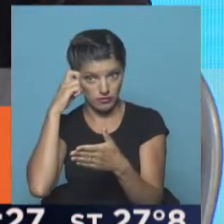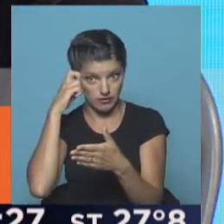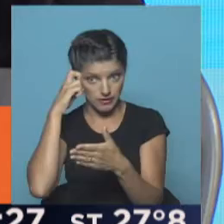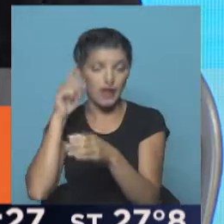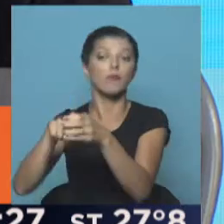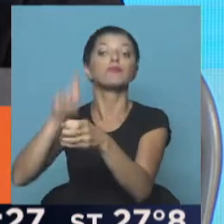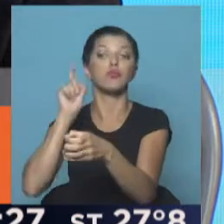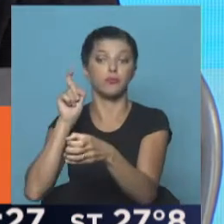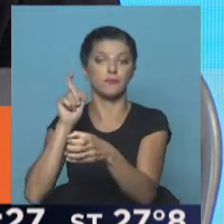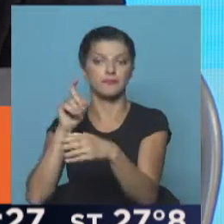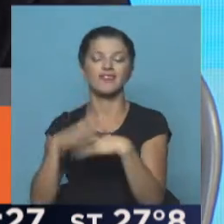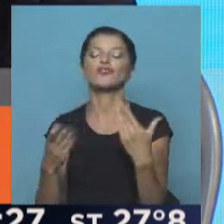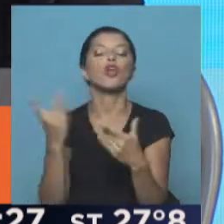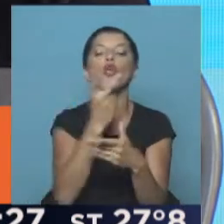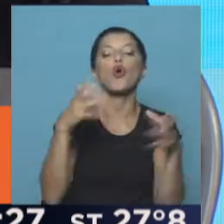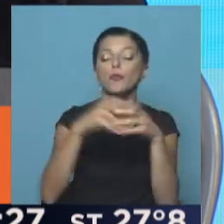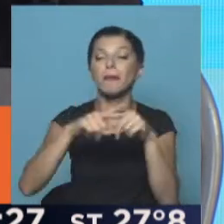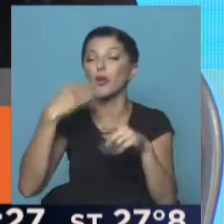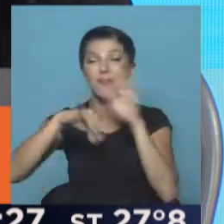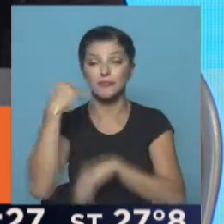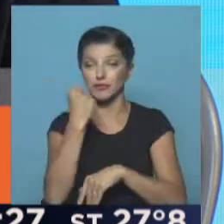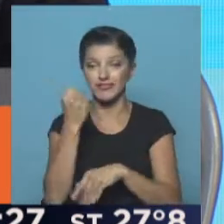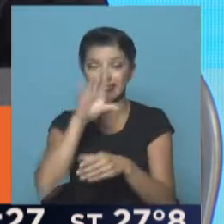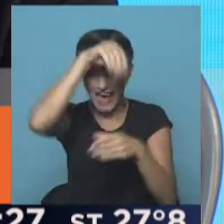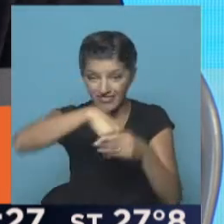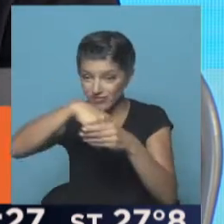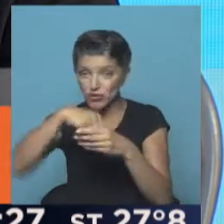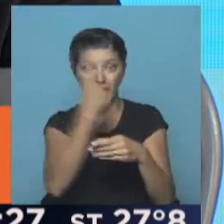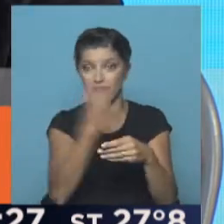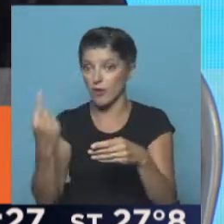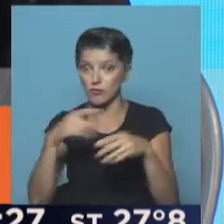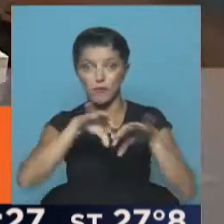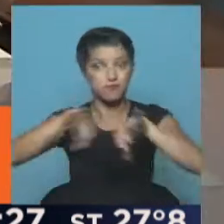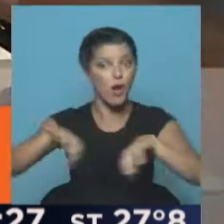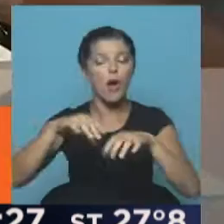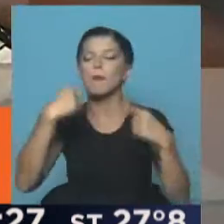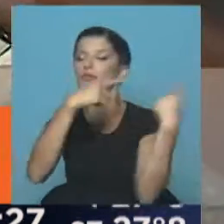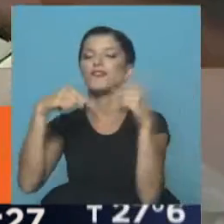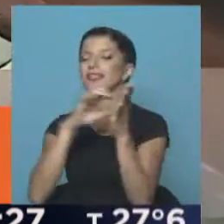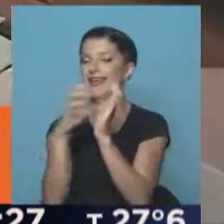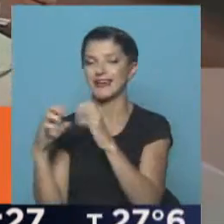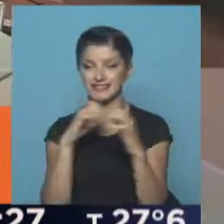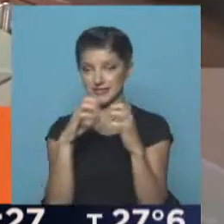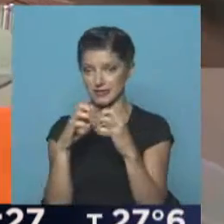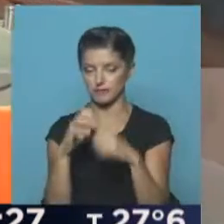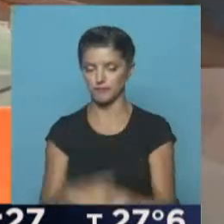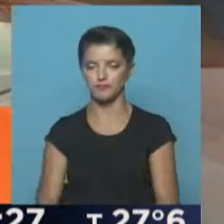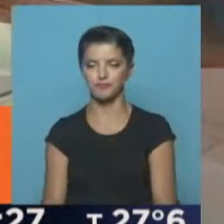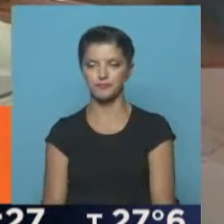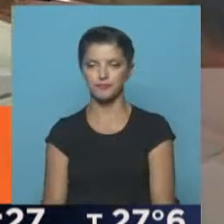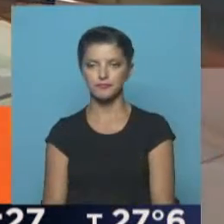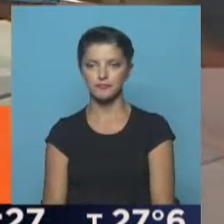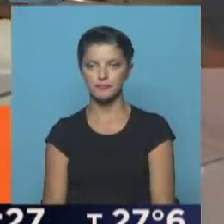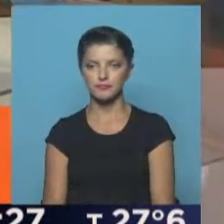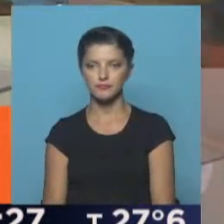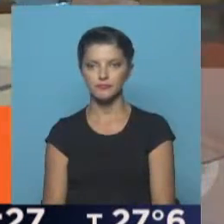salida del Brexit. Entonces tenés a los dos partidos atravesados. Por una crisis. O por la otra. Claro. Jorge. Una hegemonía que se